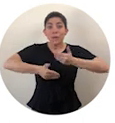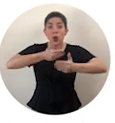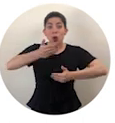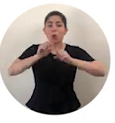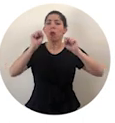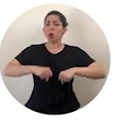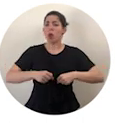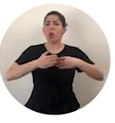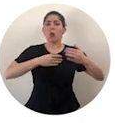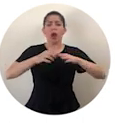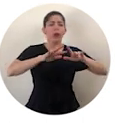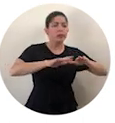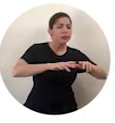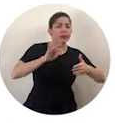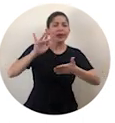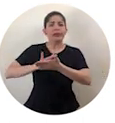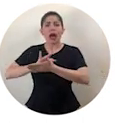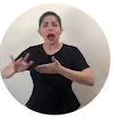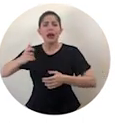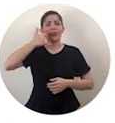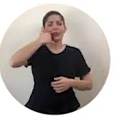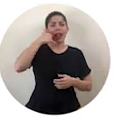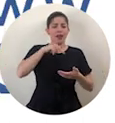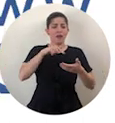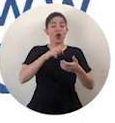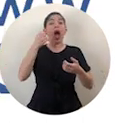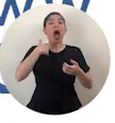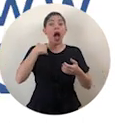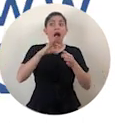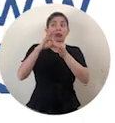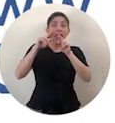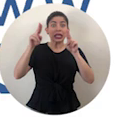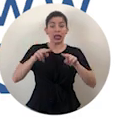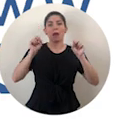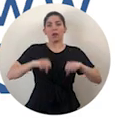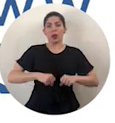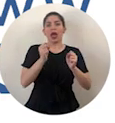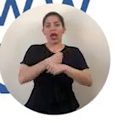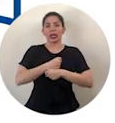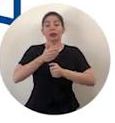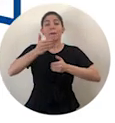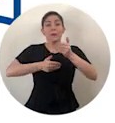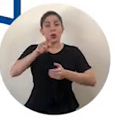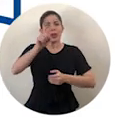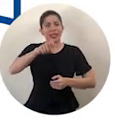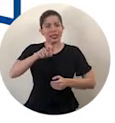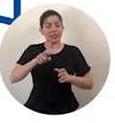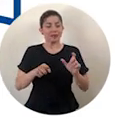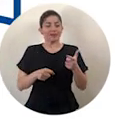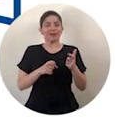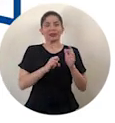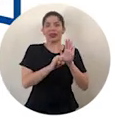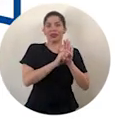puede hacer desde cualquier computadora, tablet o teléfono celular con conexión a internet. Para todo el proceso debe tener su documento